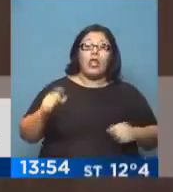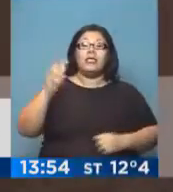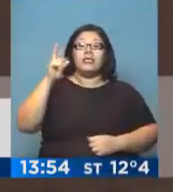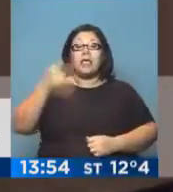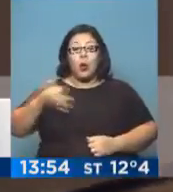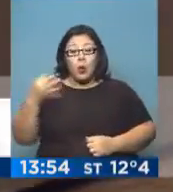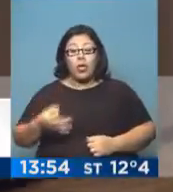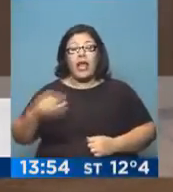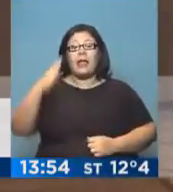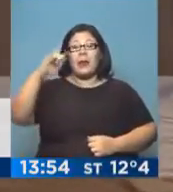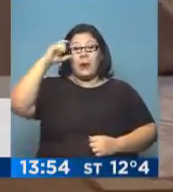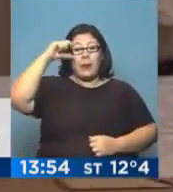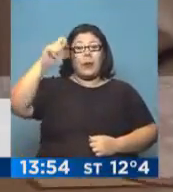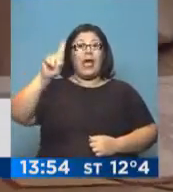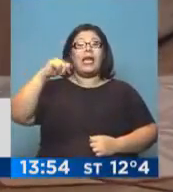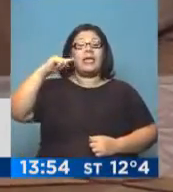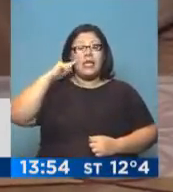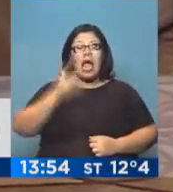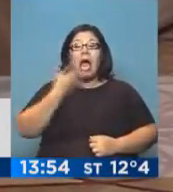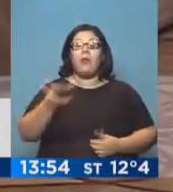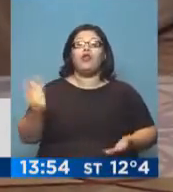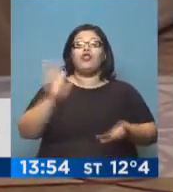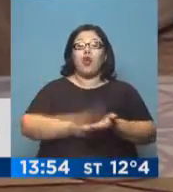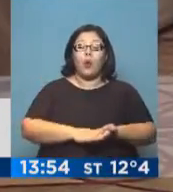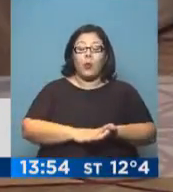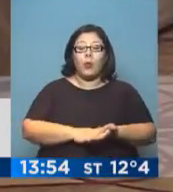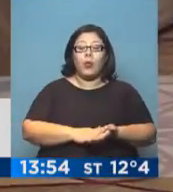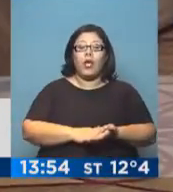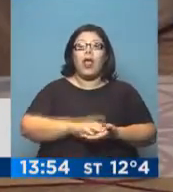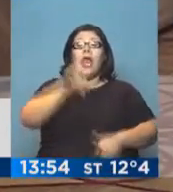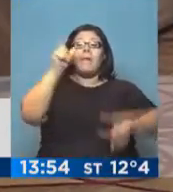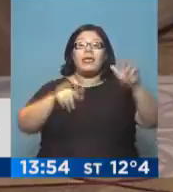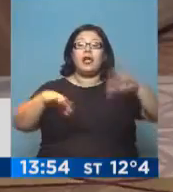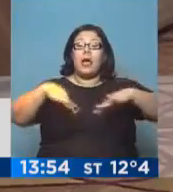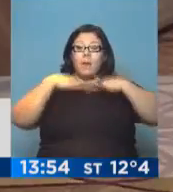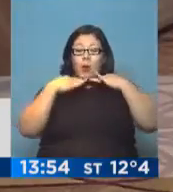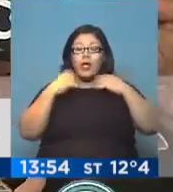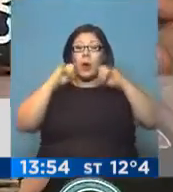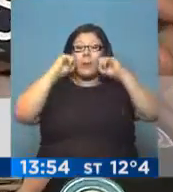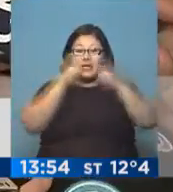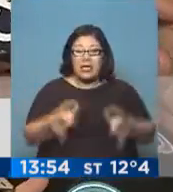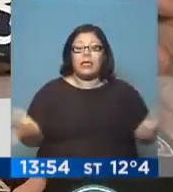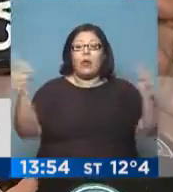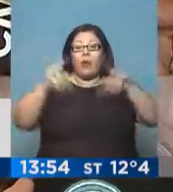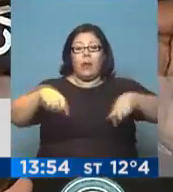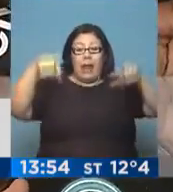de prensa, se refirió a la vuelta del público visitante a las canchas. Hoy los